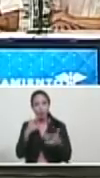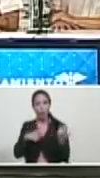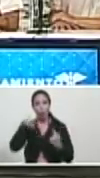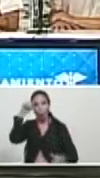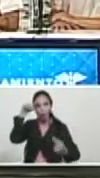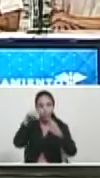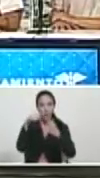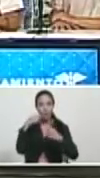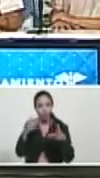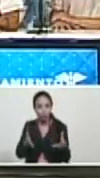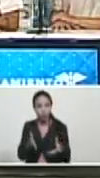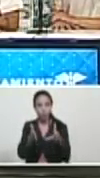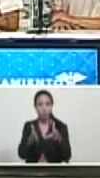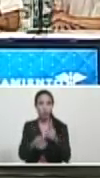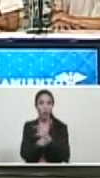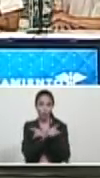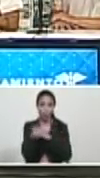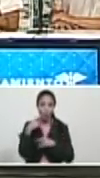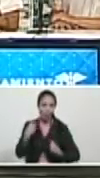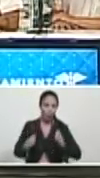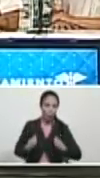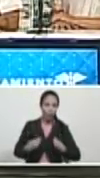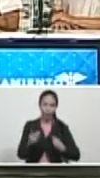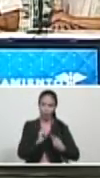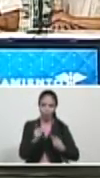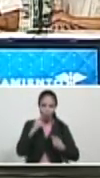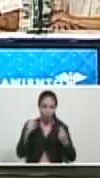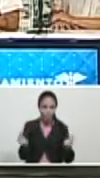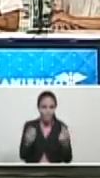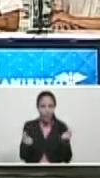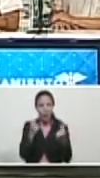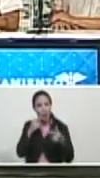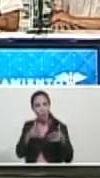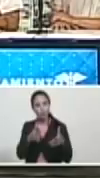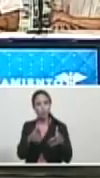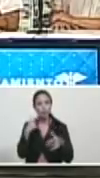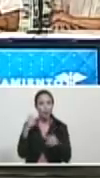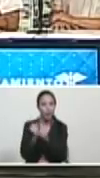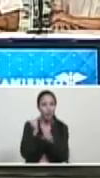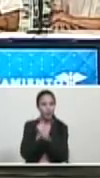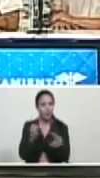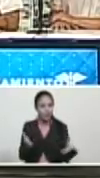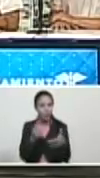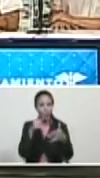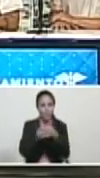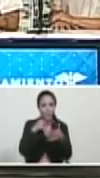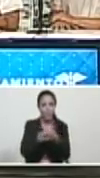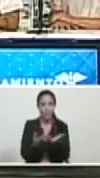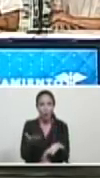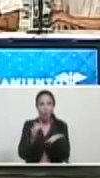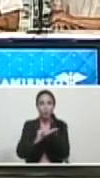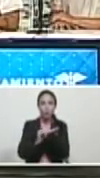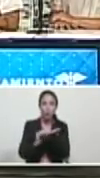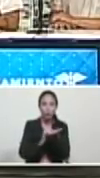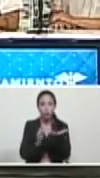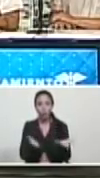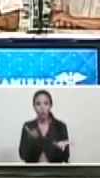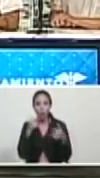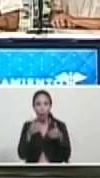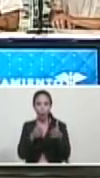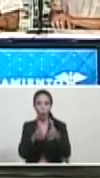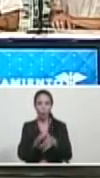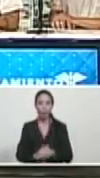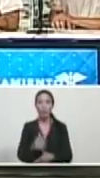se preocupe, ocúpese, digo yo, cuando hay un asunto, un problema por resolver. Y por eso me parece